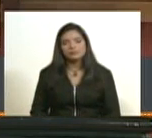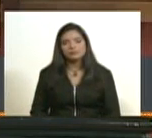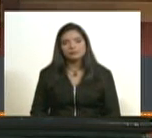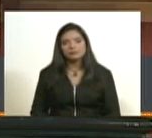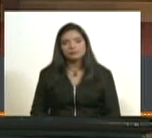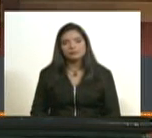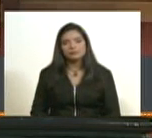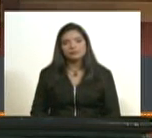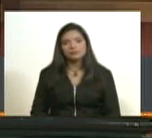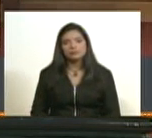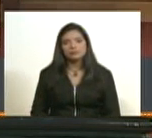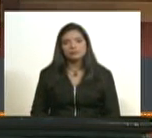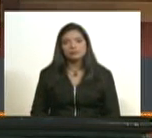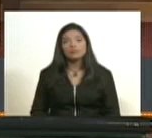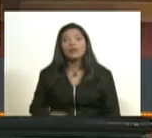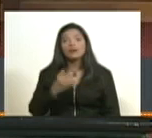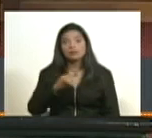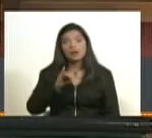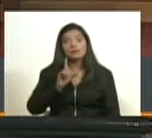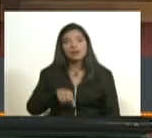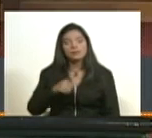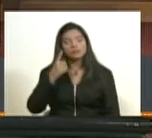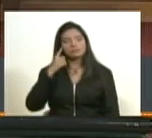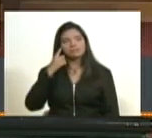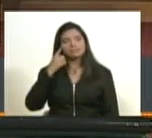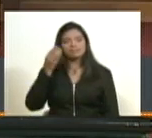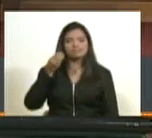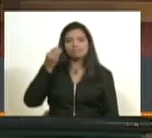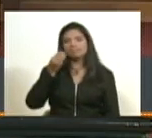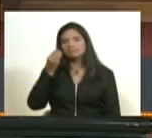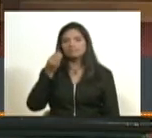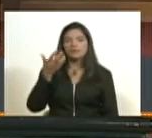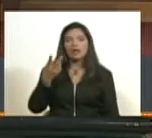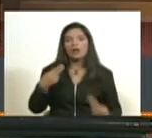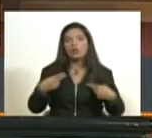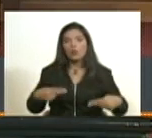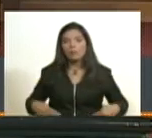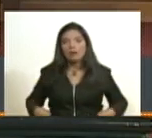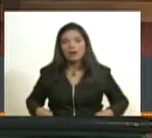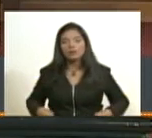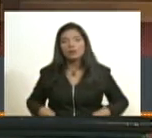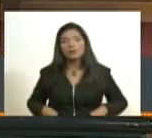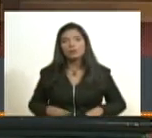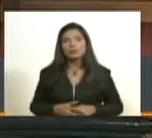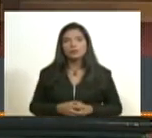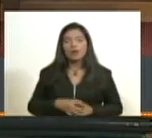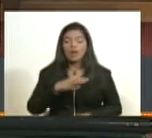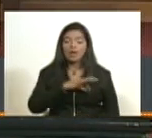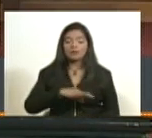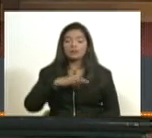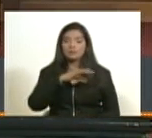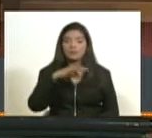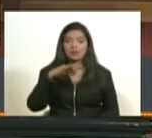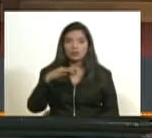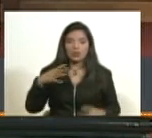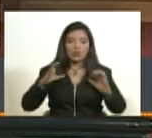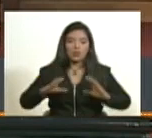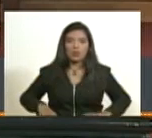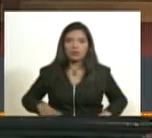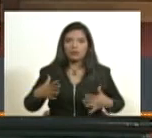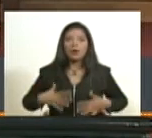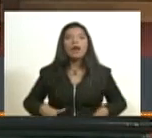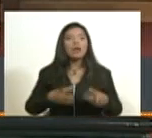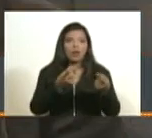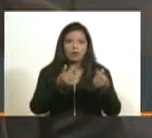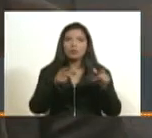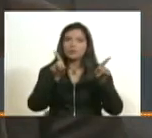Y tiene también de expectativa. El ser humano es materia y espíritu. Y la economía